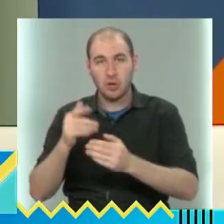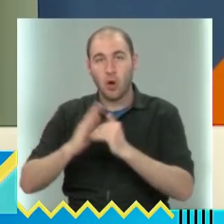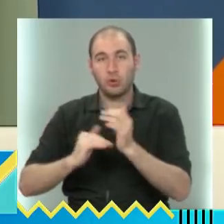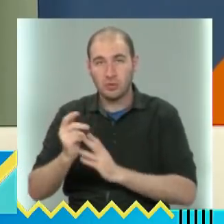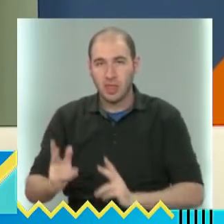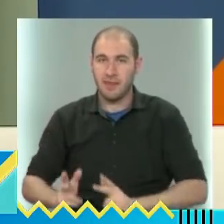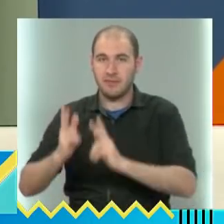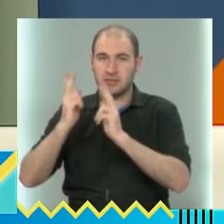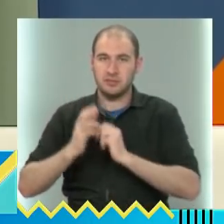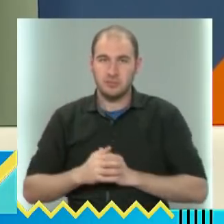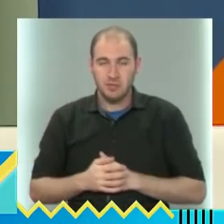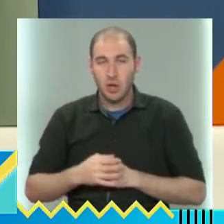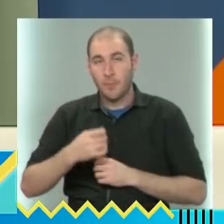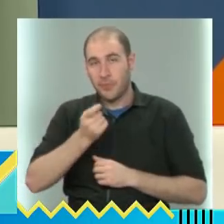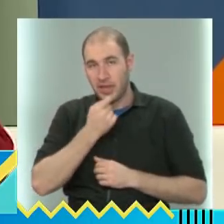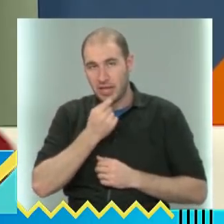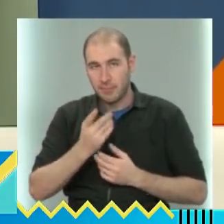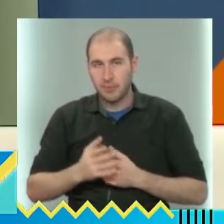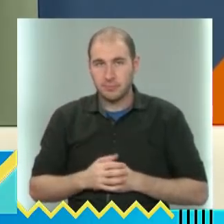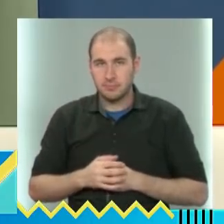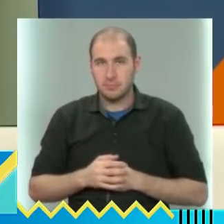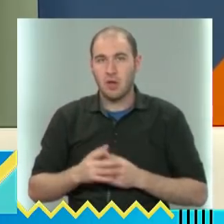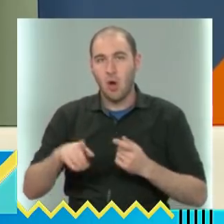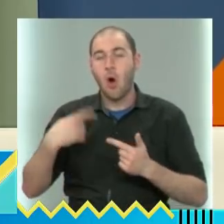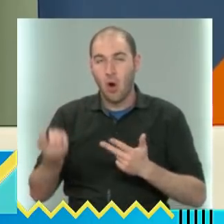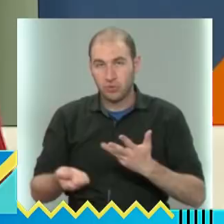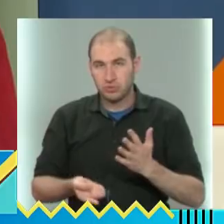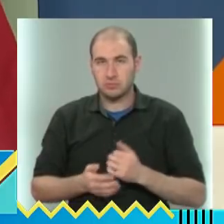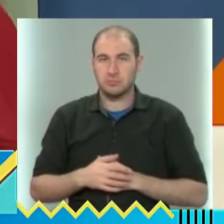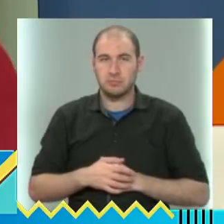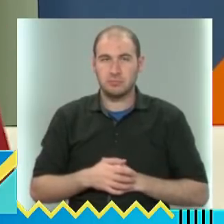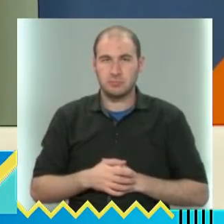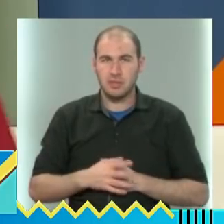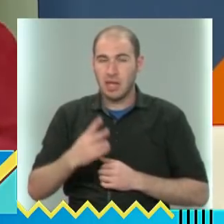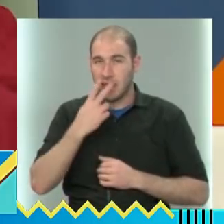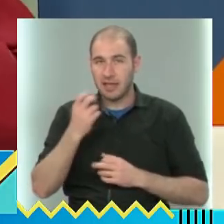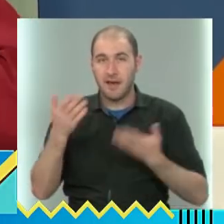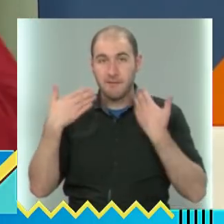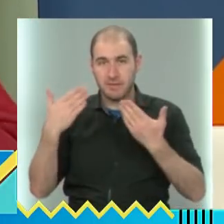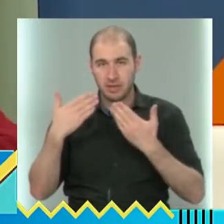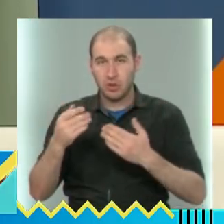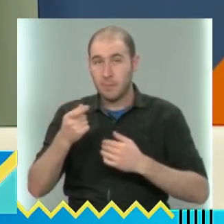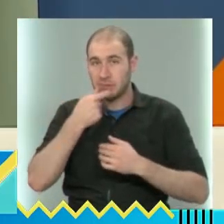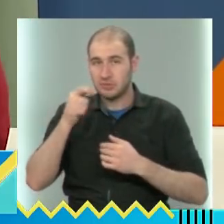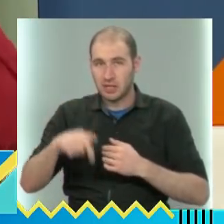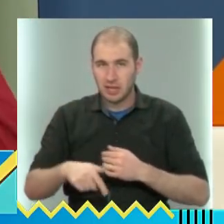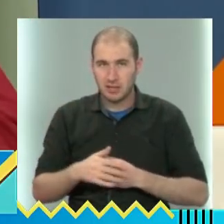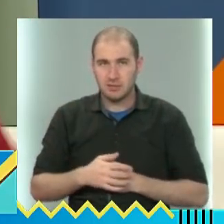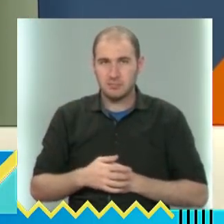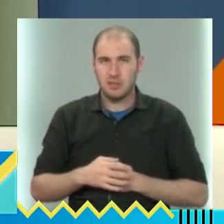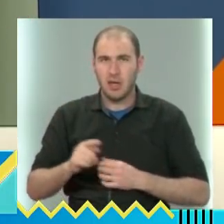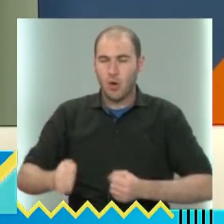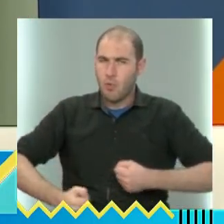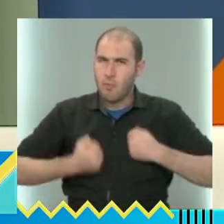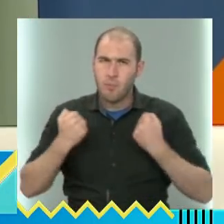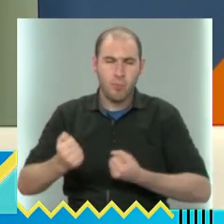la infraestructura. Como por ejemplo, bueno, entre otras alternativas, la energía eólica, que en nuestra provincia de Mendoza tiene un